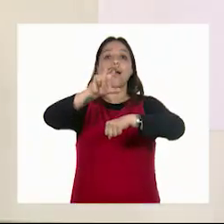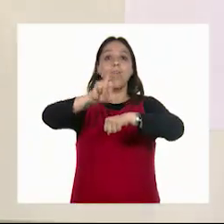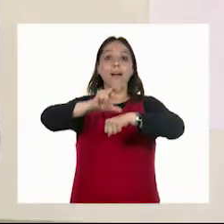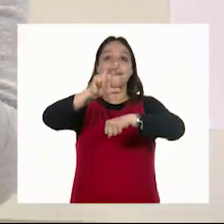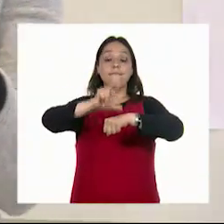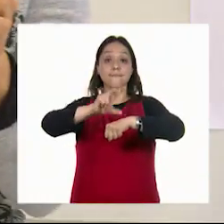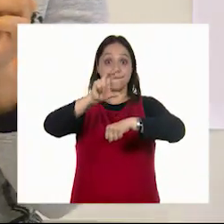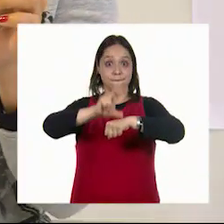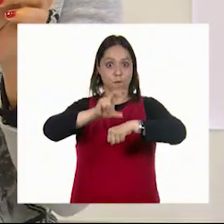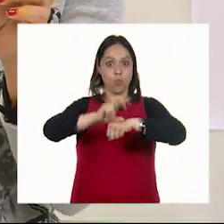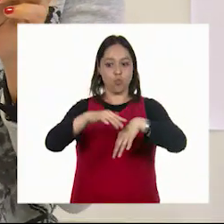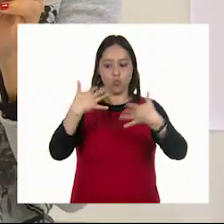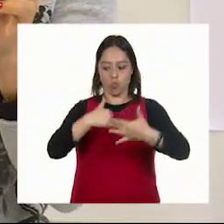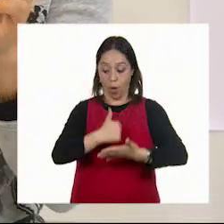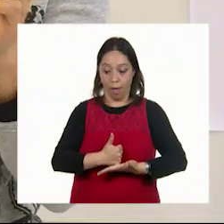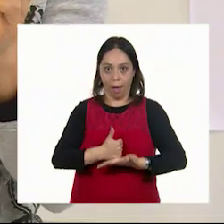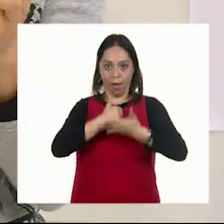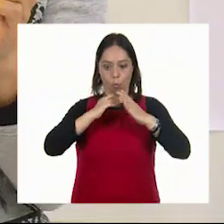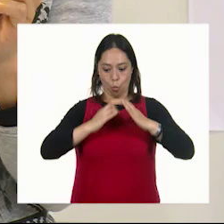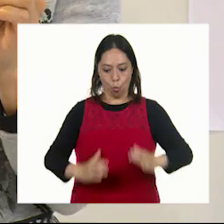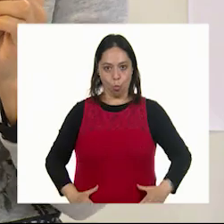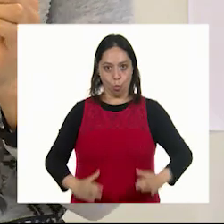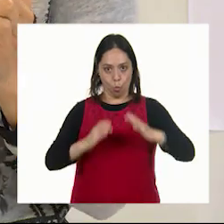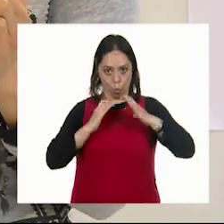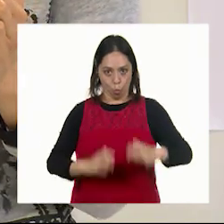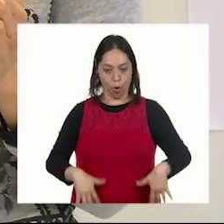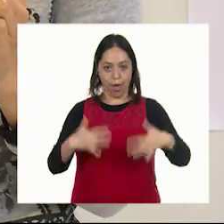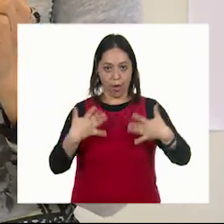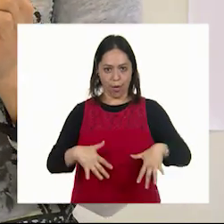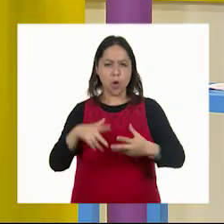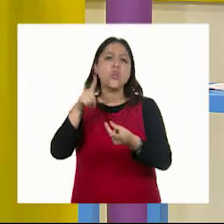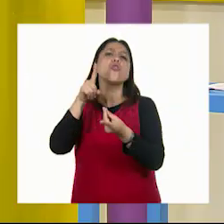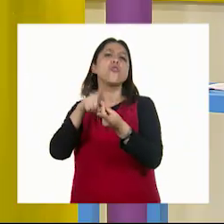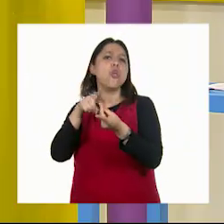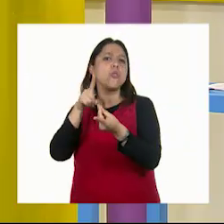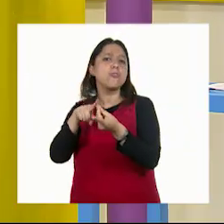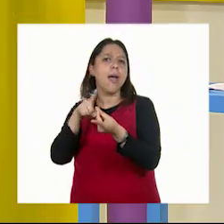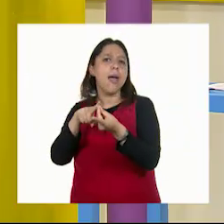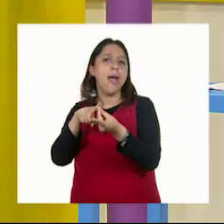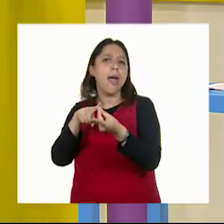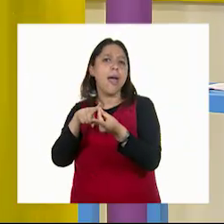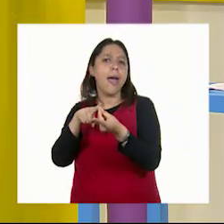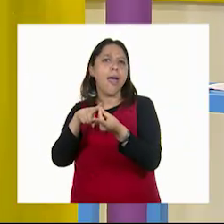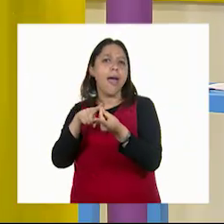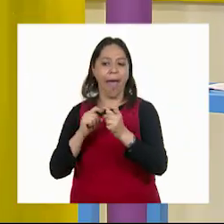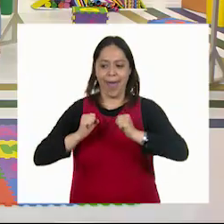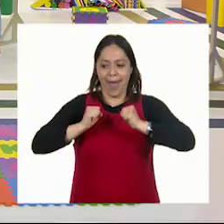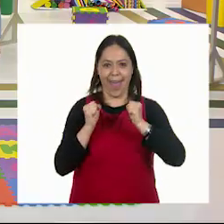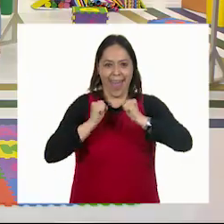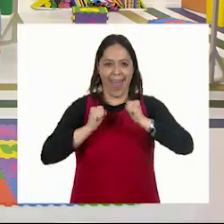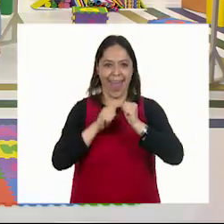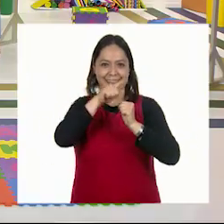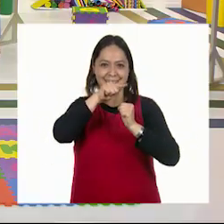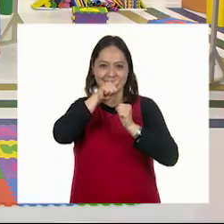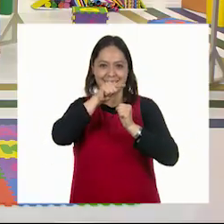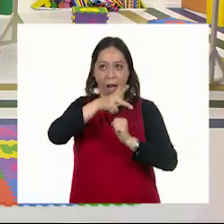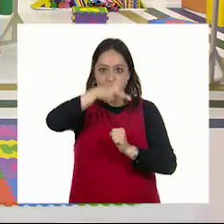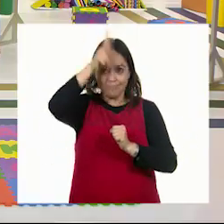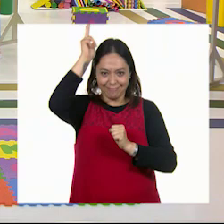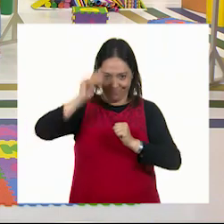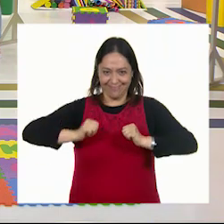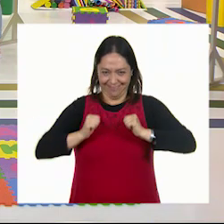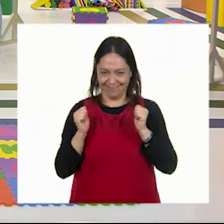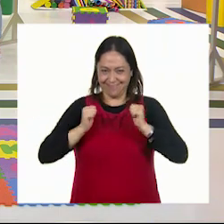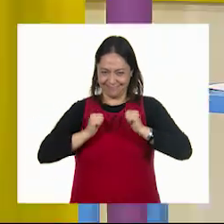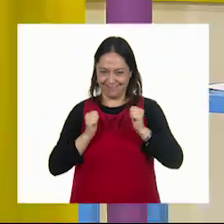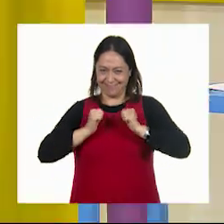muy nutritivo. ¿En dónde huevo proviene de... Ah, las gallinas. De las gallinitas. Por lo tanto, es un